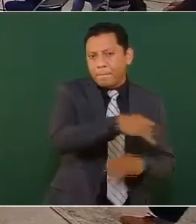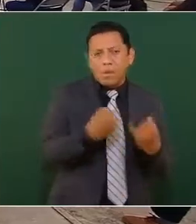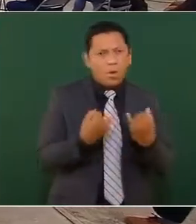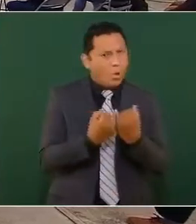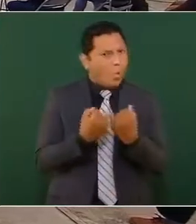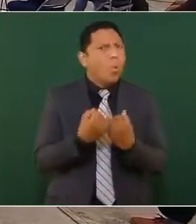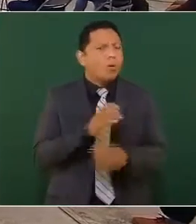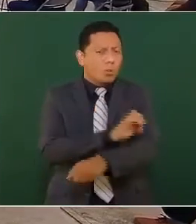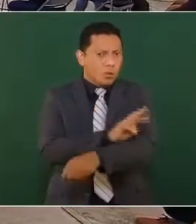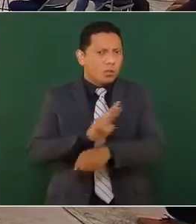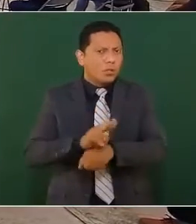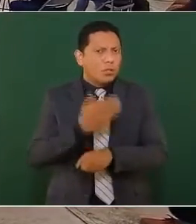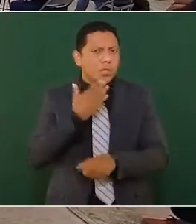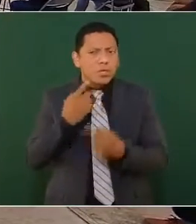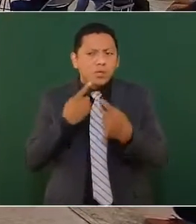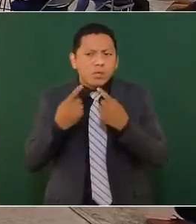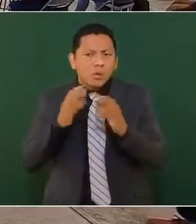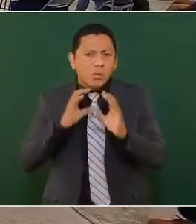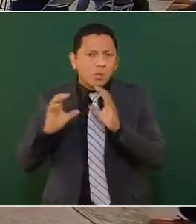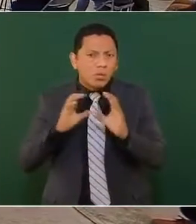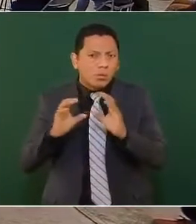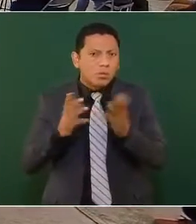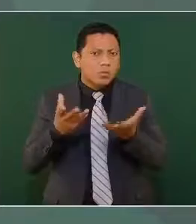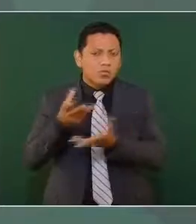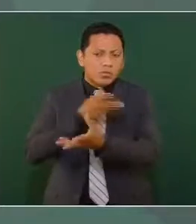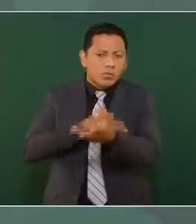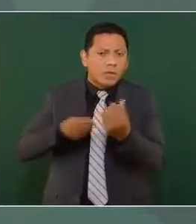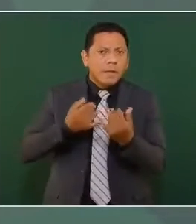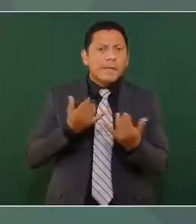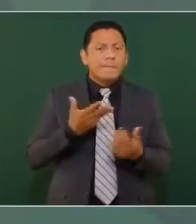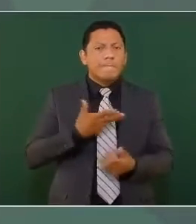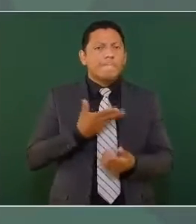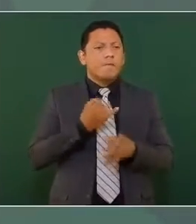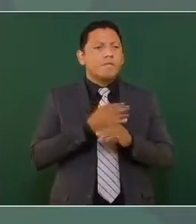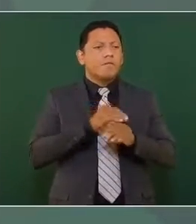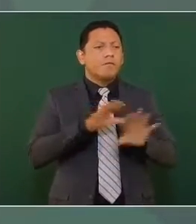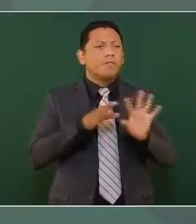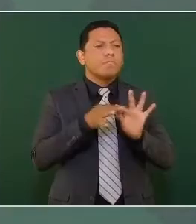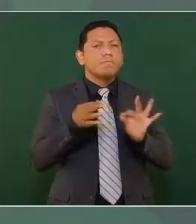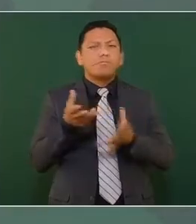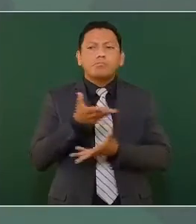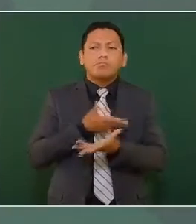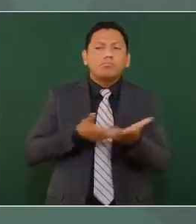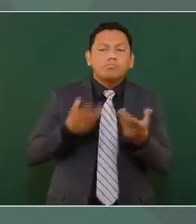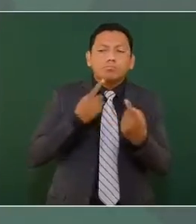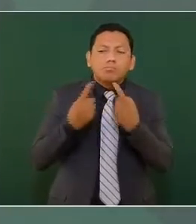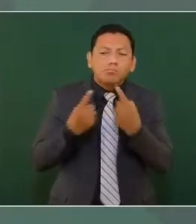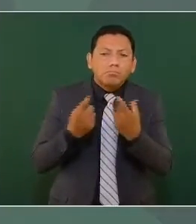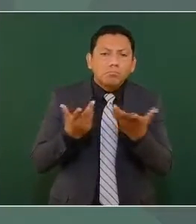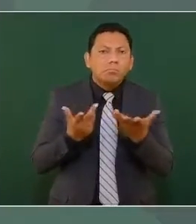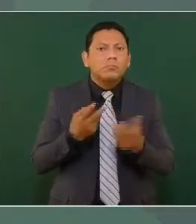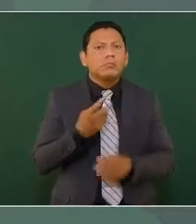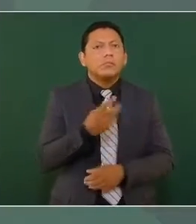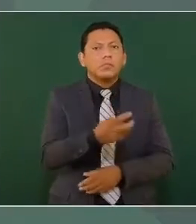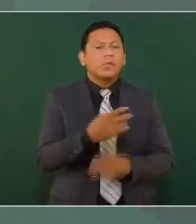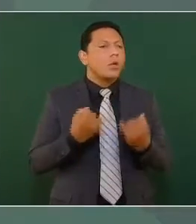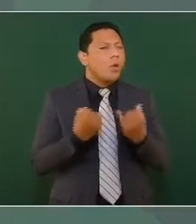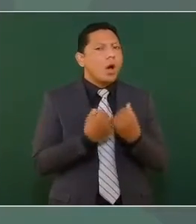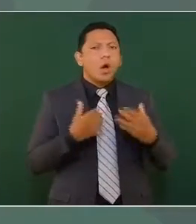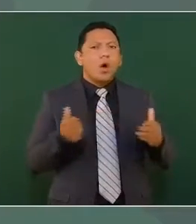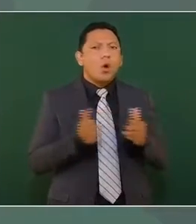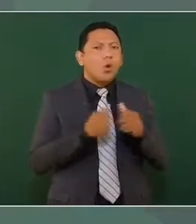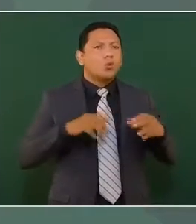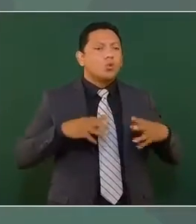con Guatemala en el intercambio de información, en la generación de inteligencia, y de manera conjunta